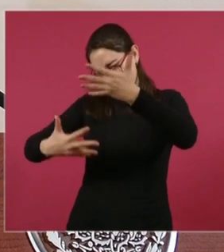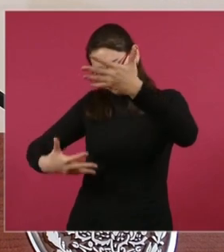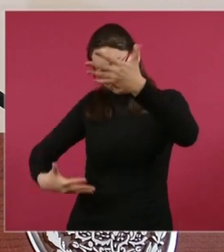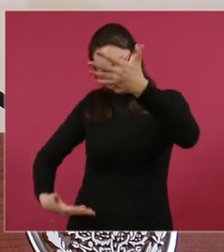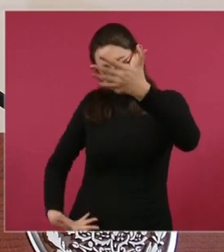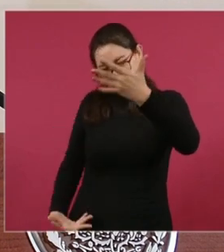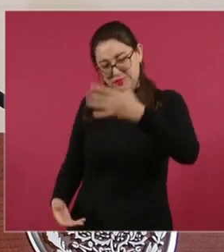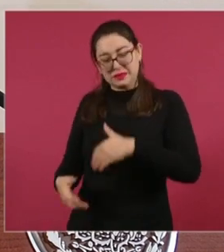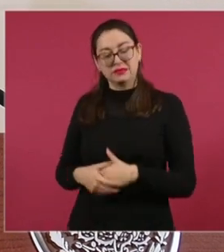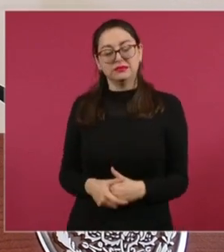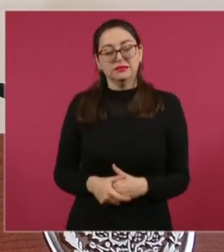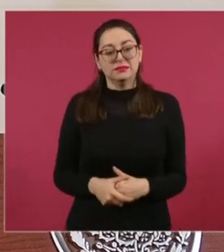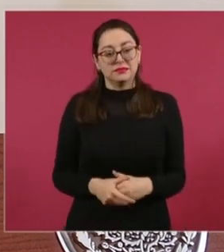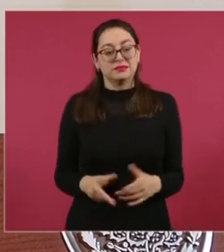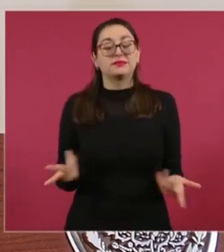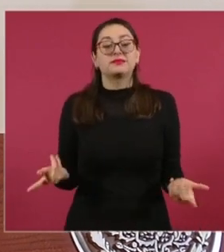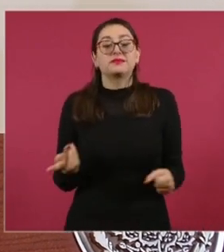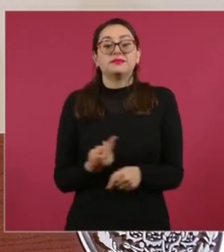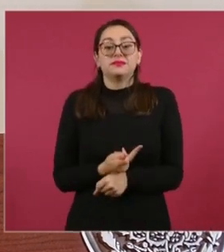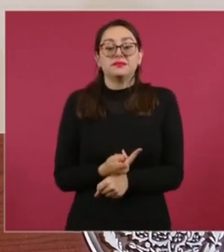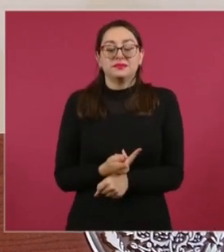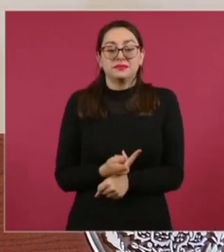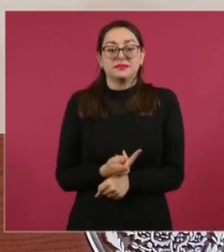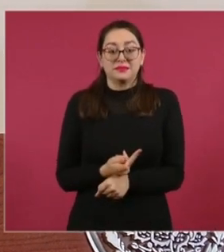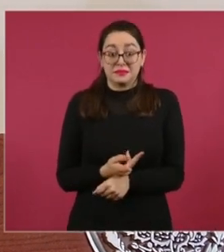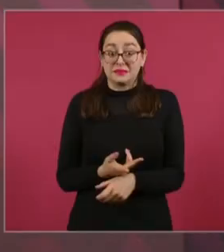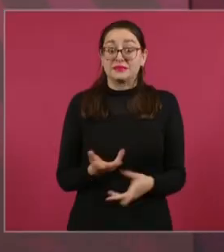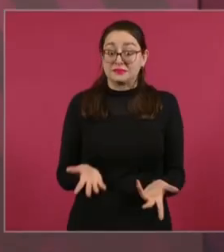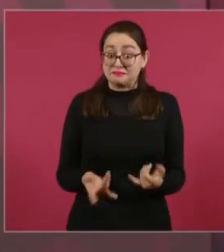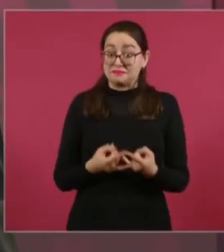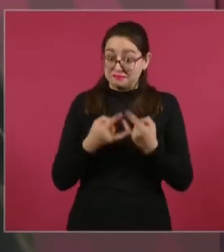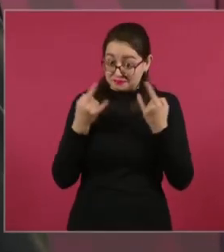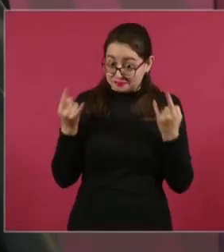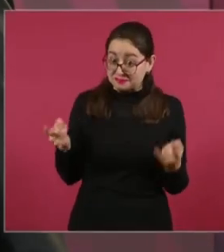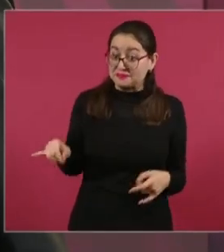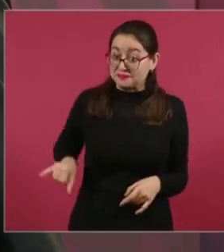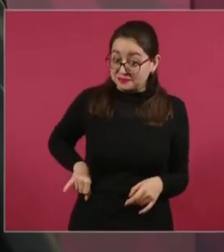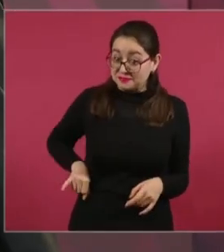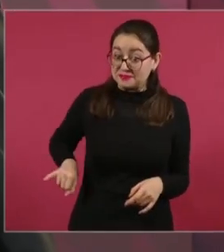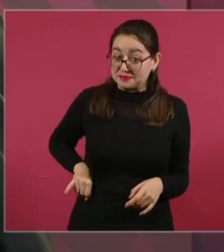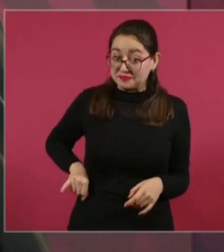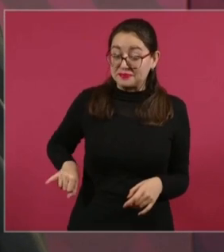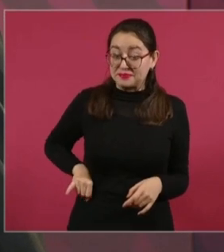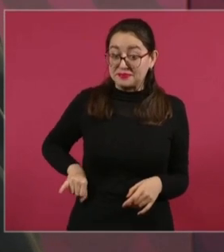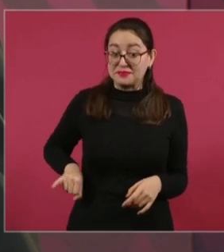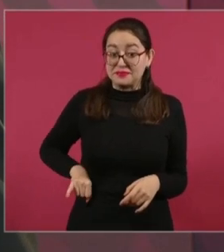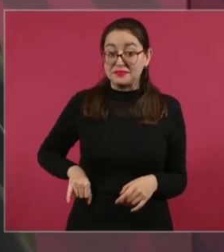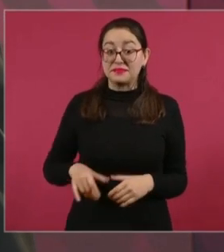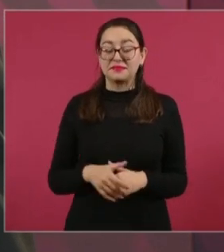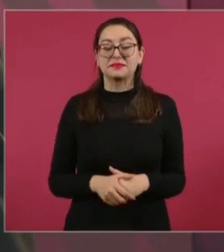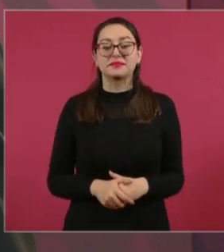Resulta que Ponce, esas son historias, ya voy a terminar,